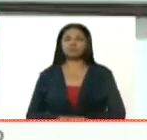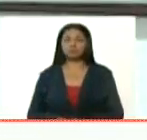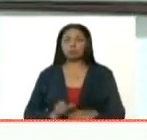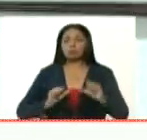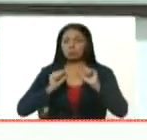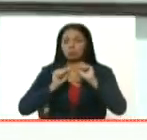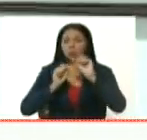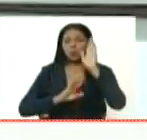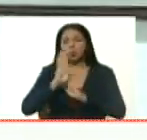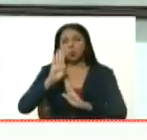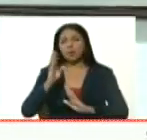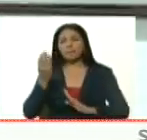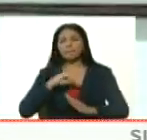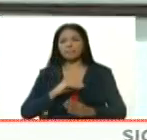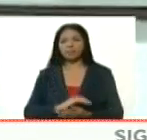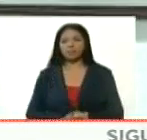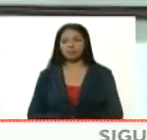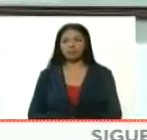Avanzar.